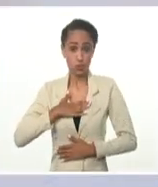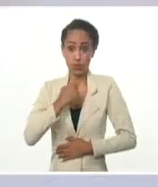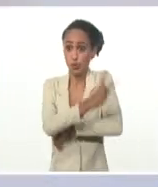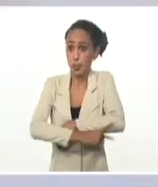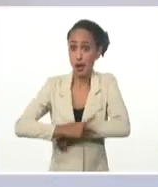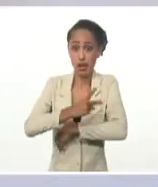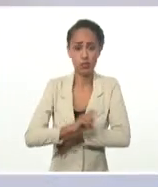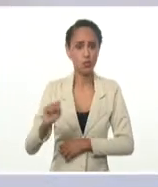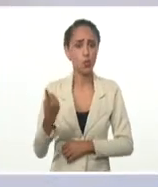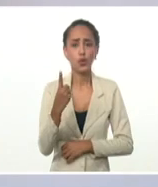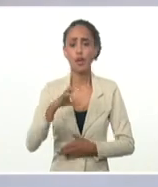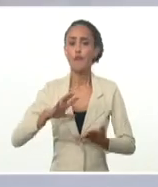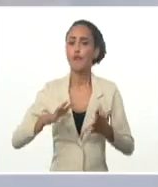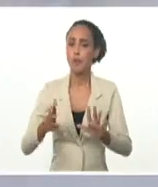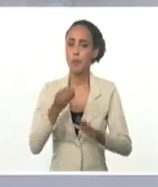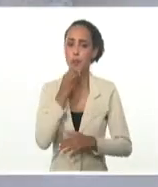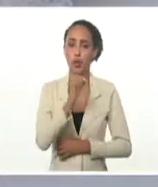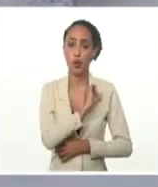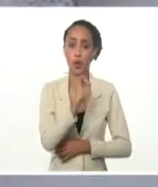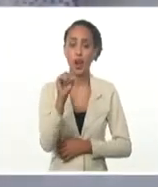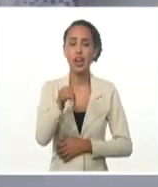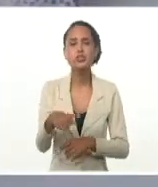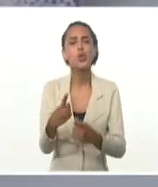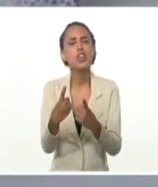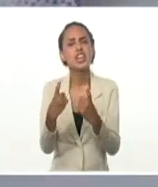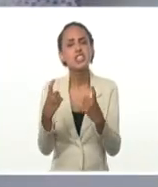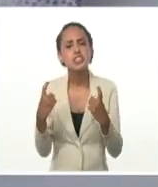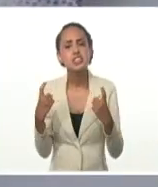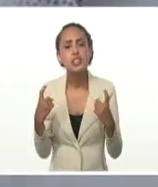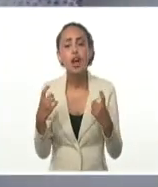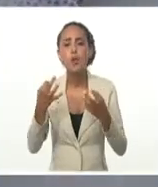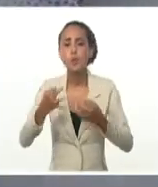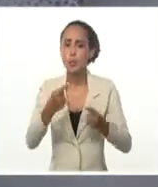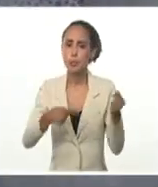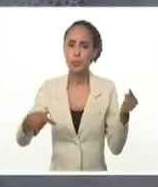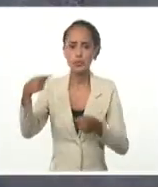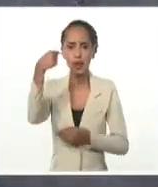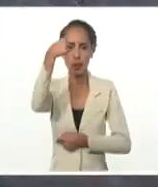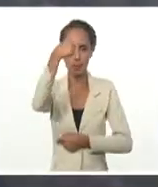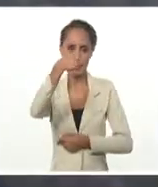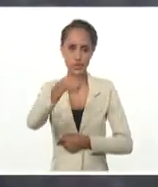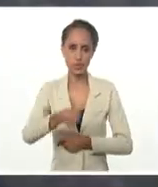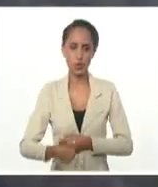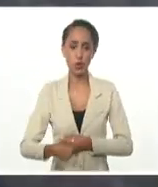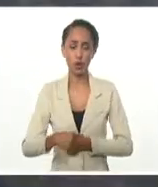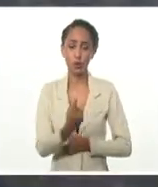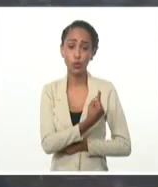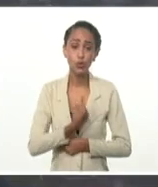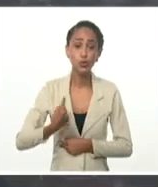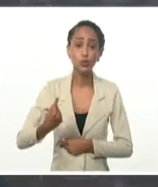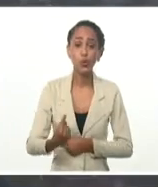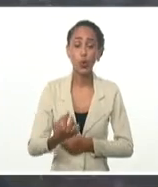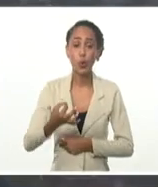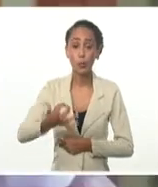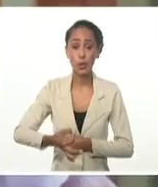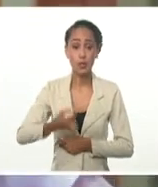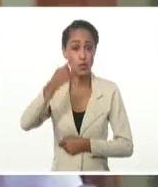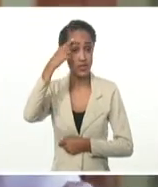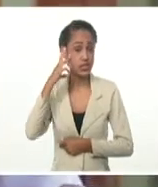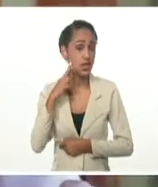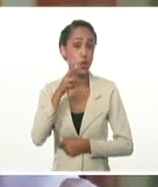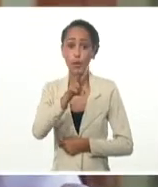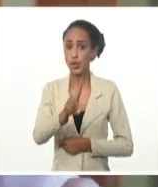Un camino necesario, humanista, martiano, con presente y memoria, por donde transitamos todos en pleno siglo XXI.